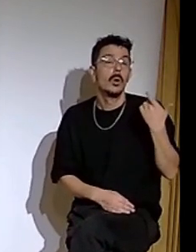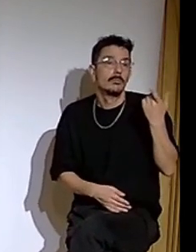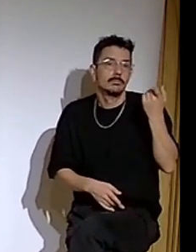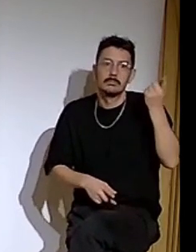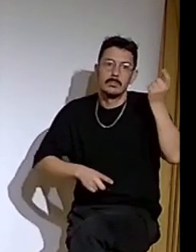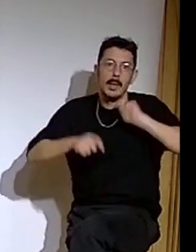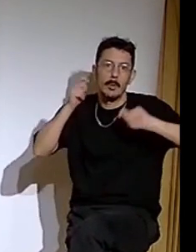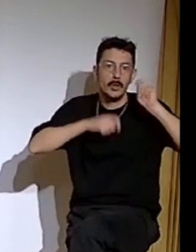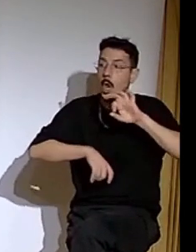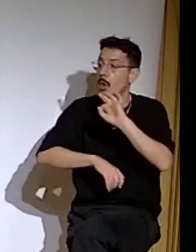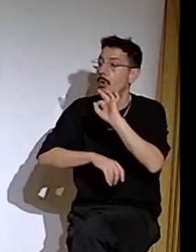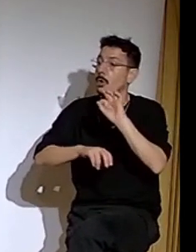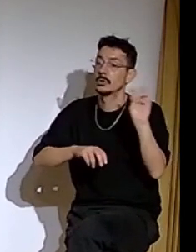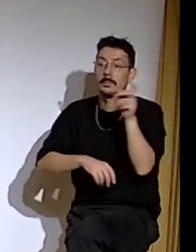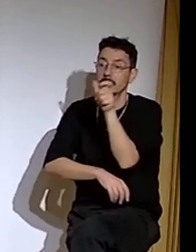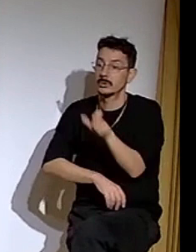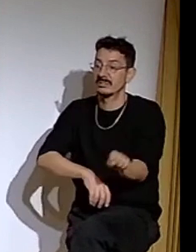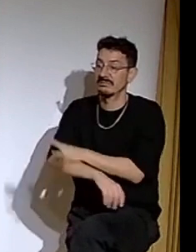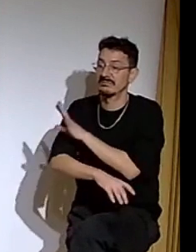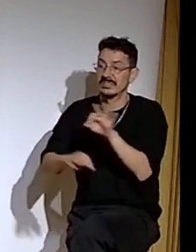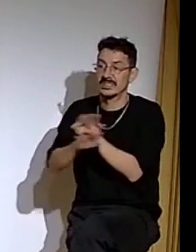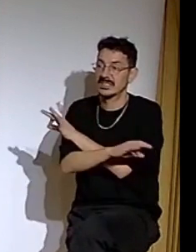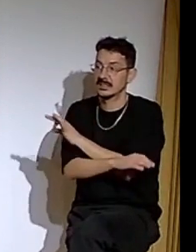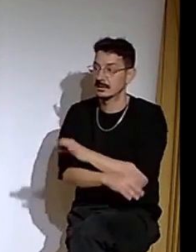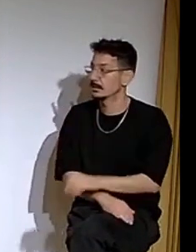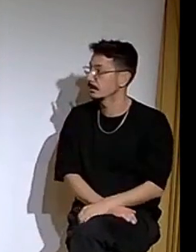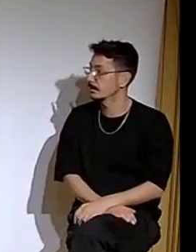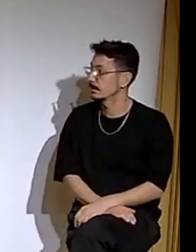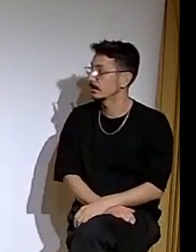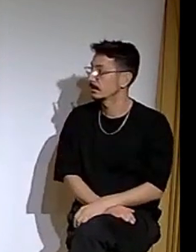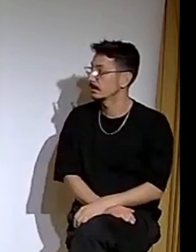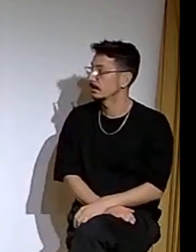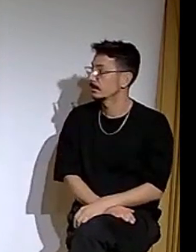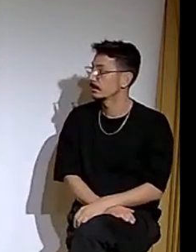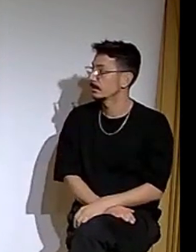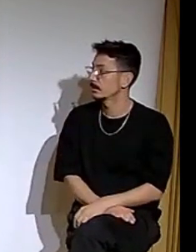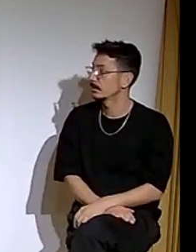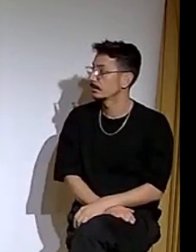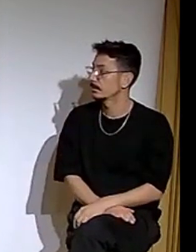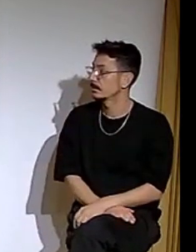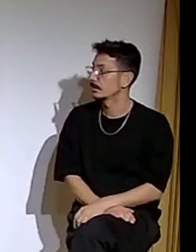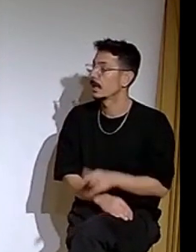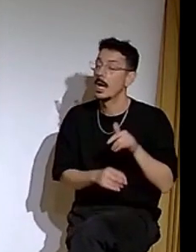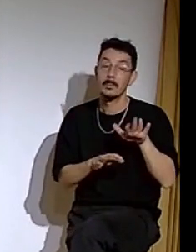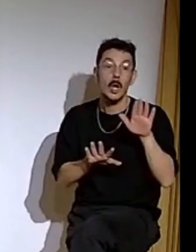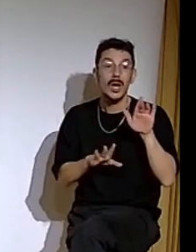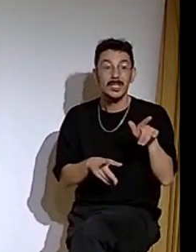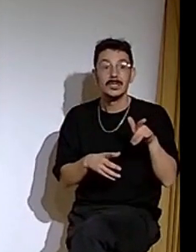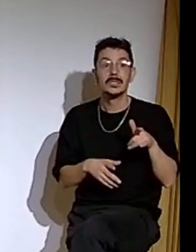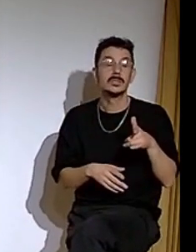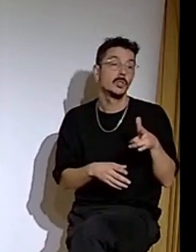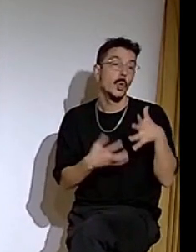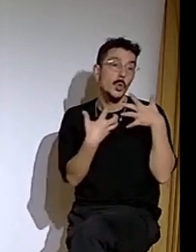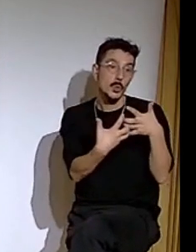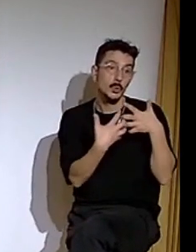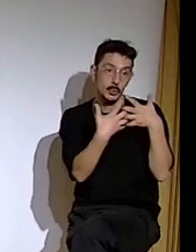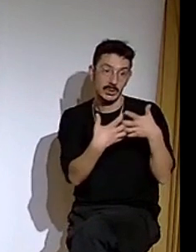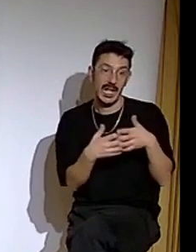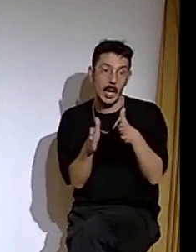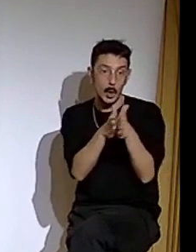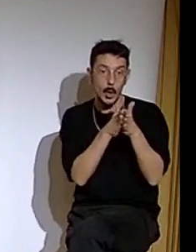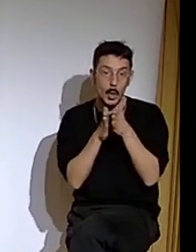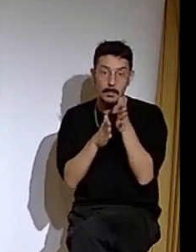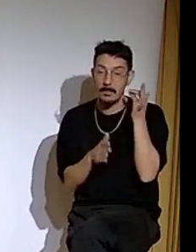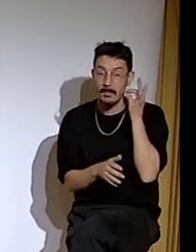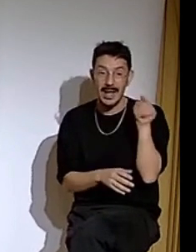no vale pero son gracias a luchas de compañeras que